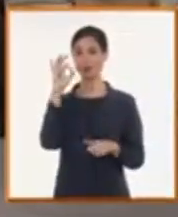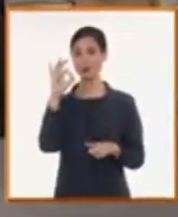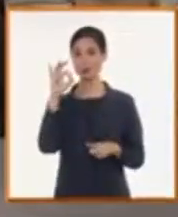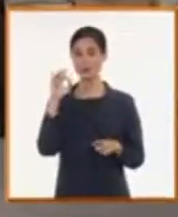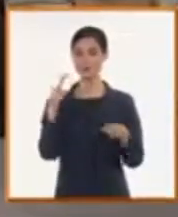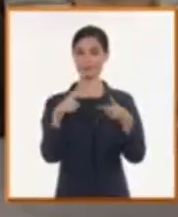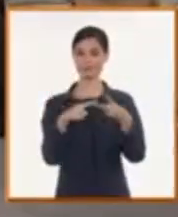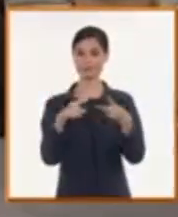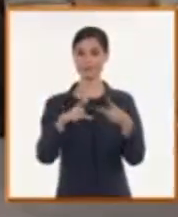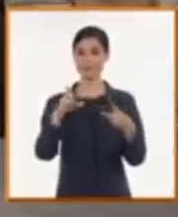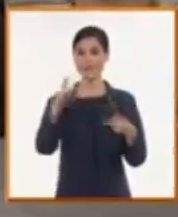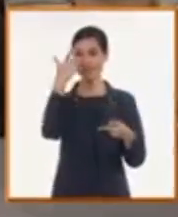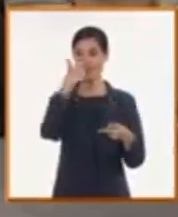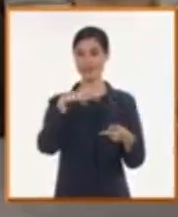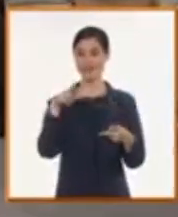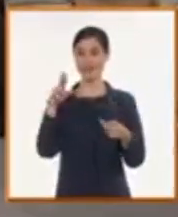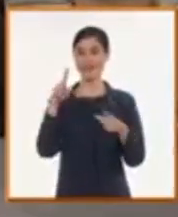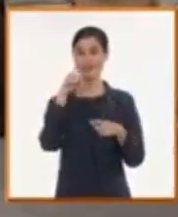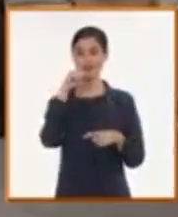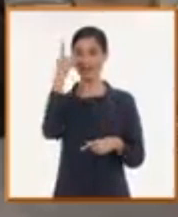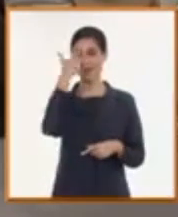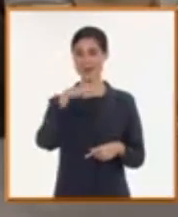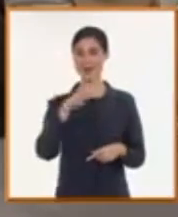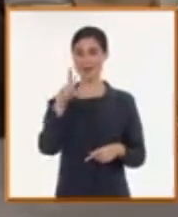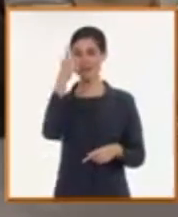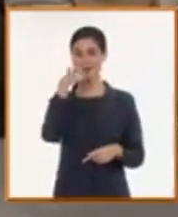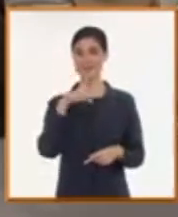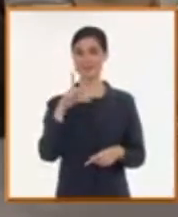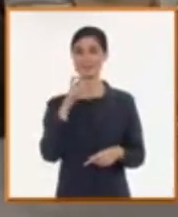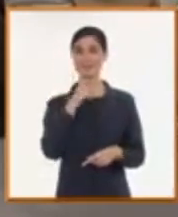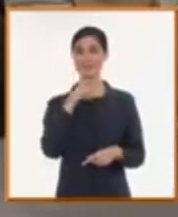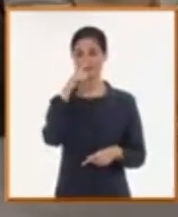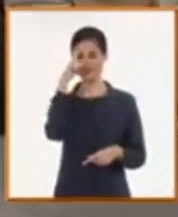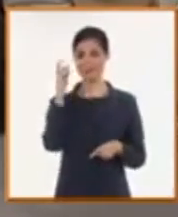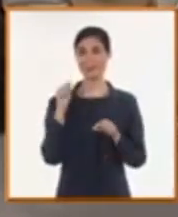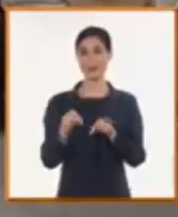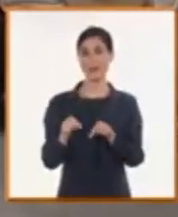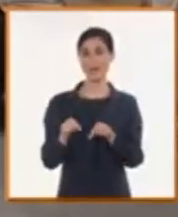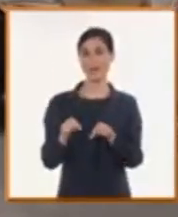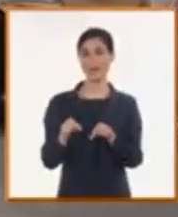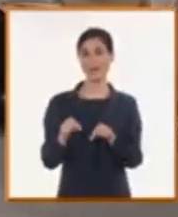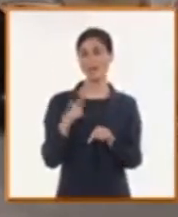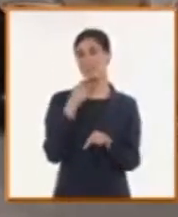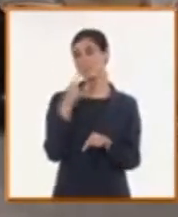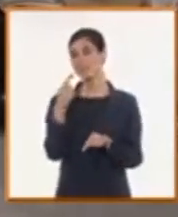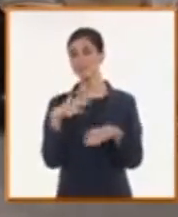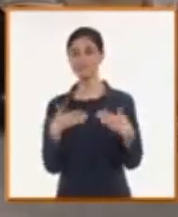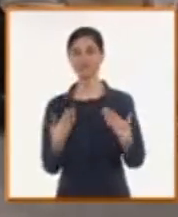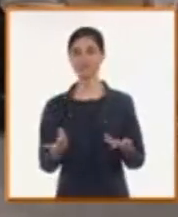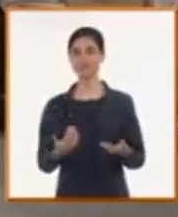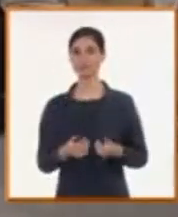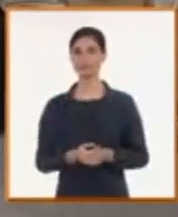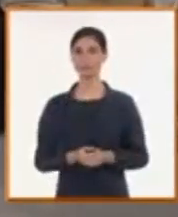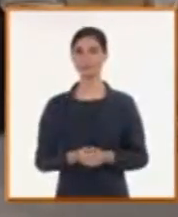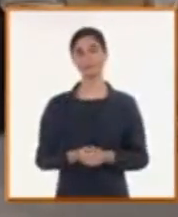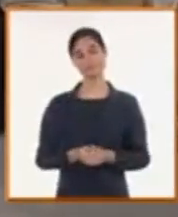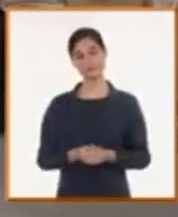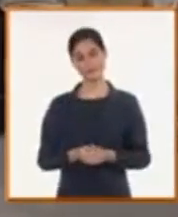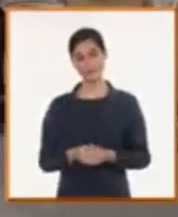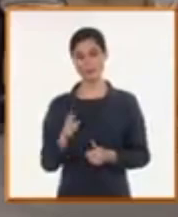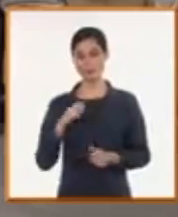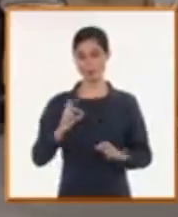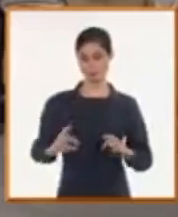estamos hablando y cuando estamos hablando del golpe final a la apartheid, de qué estamos hablando. Correcto. Bueno, reitero las buenas